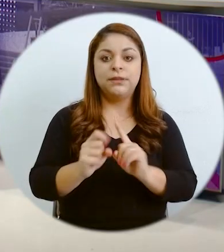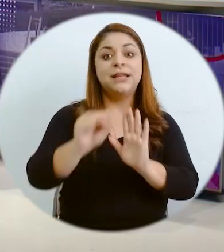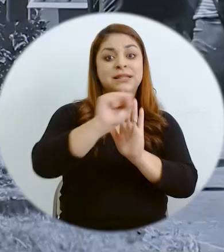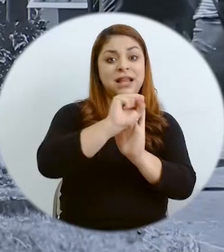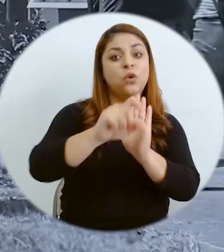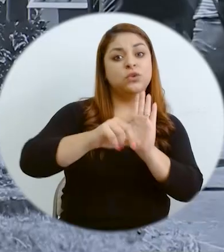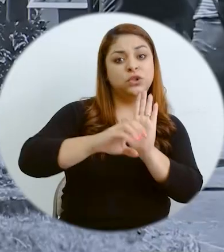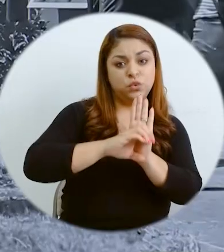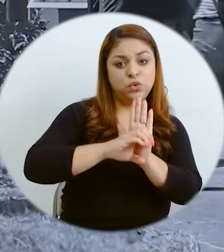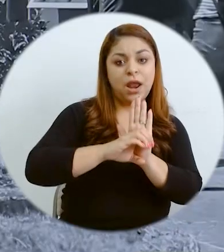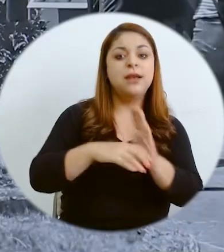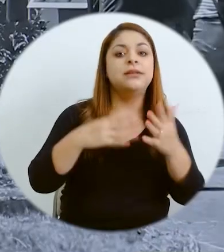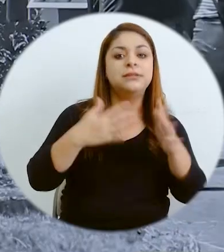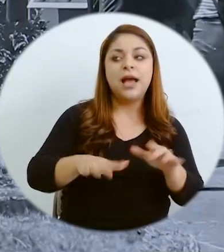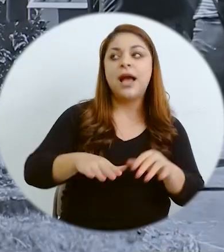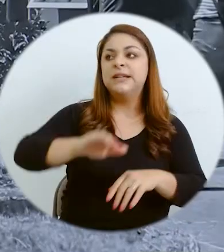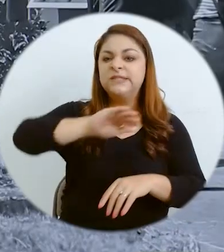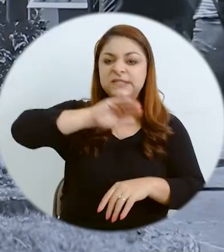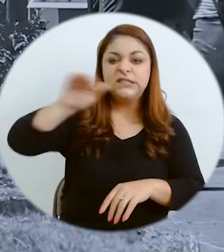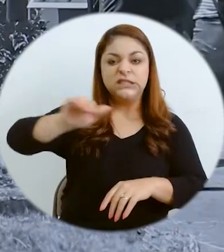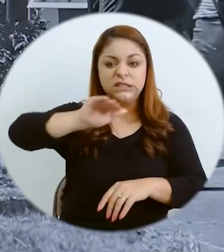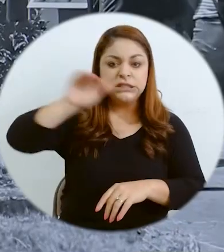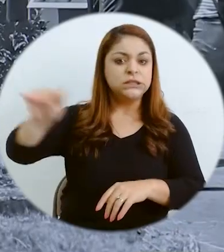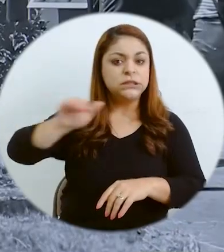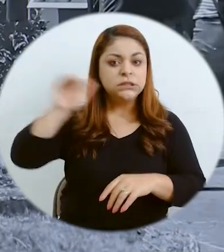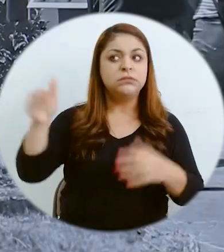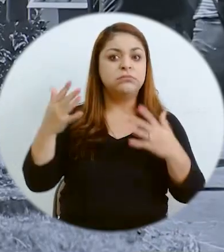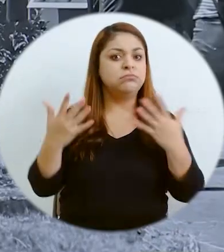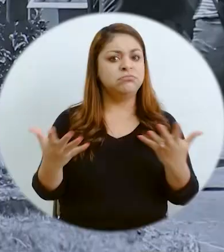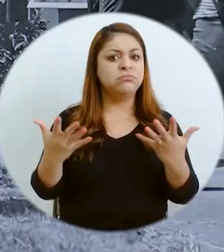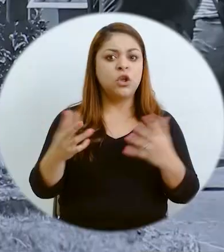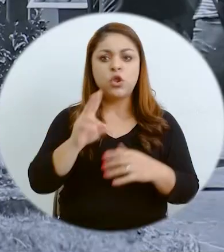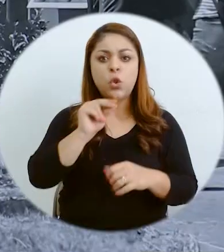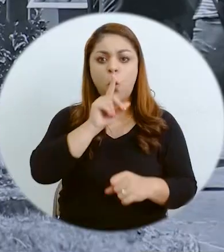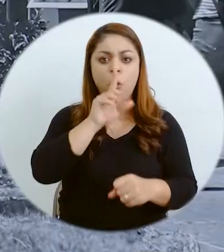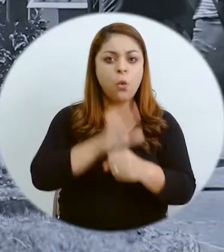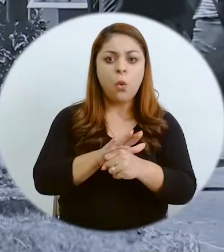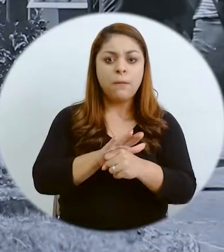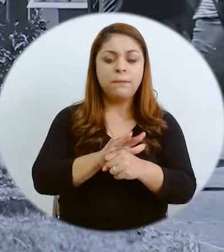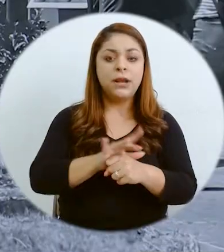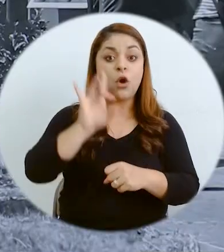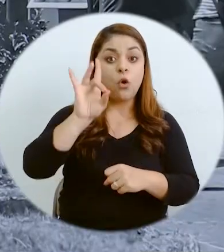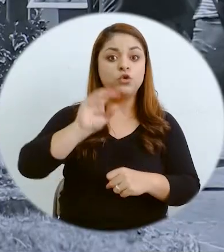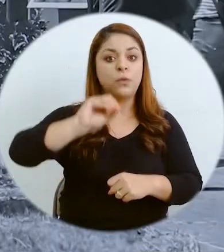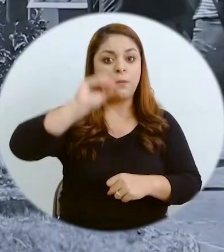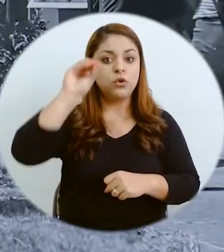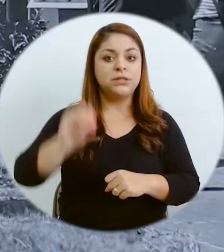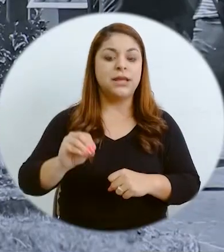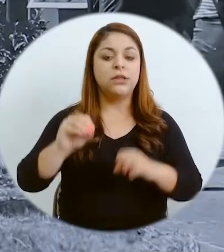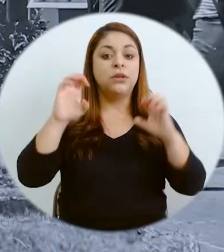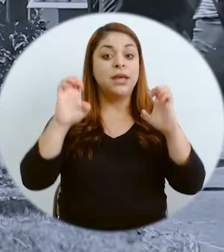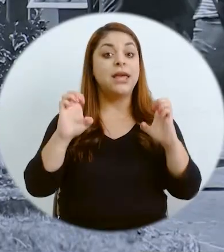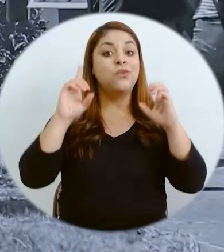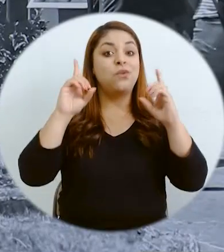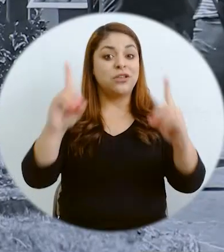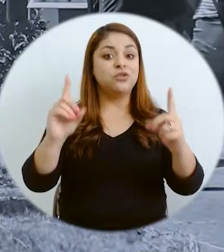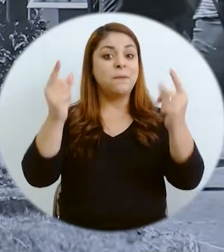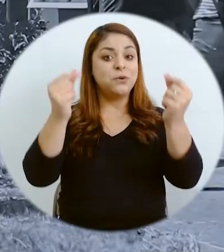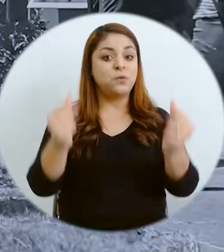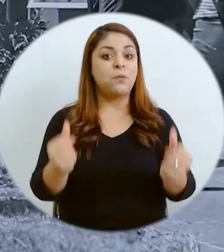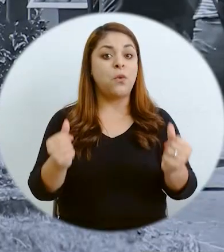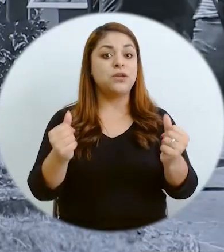la misma Sala Constitucional pues los ha condenado en múltiples oportunidades en este gobierno y otros atrás por el incumplimiento del 8% para